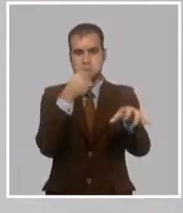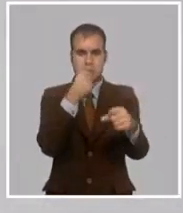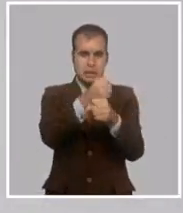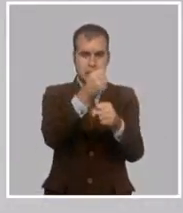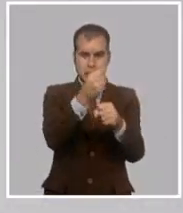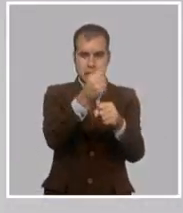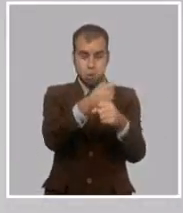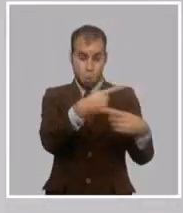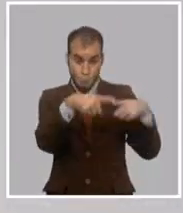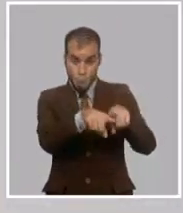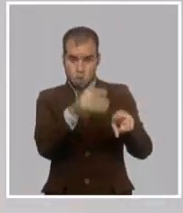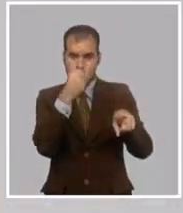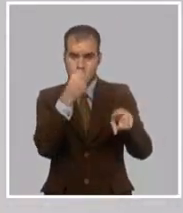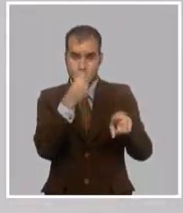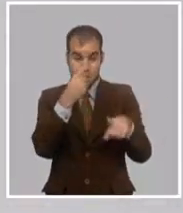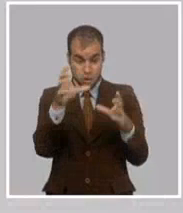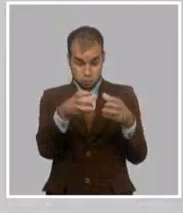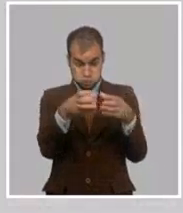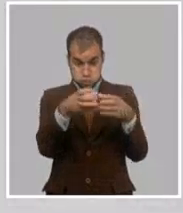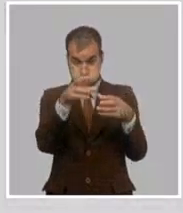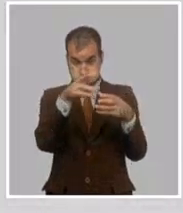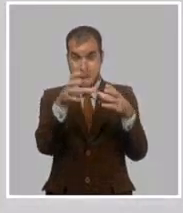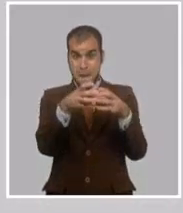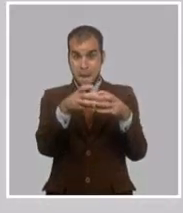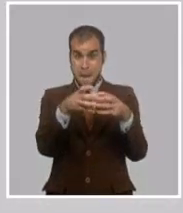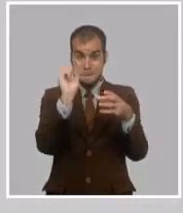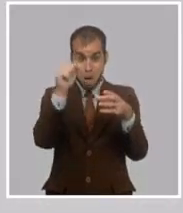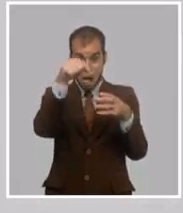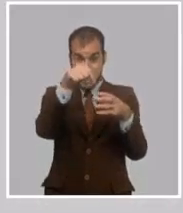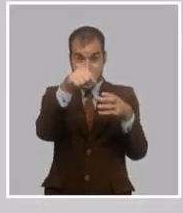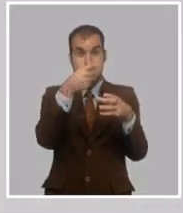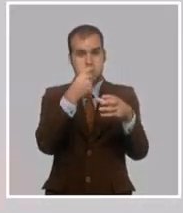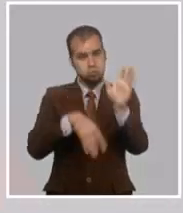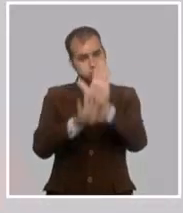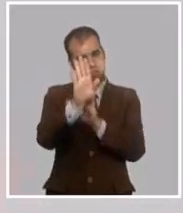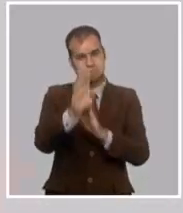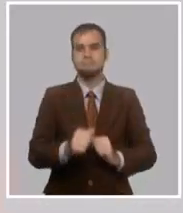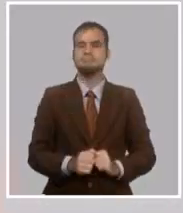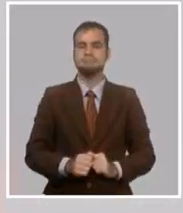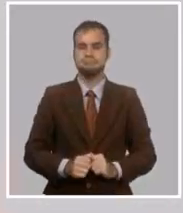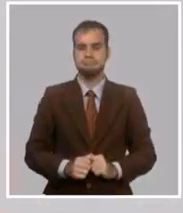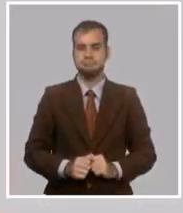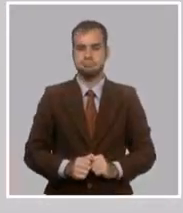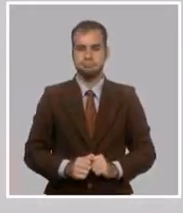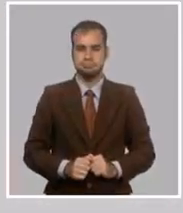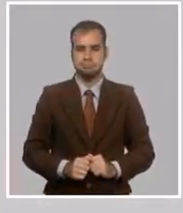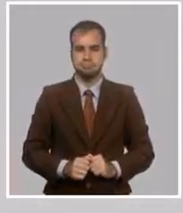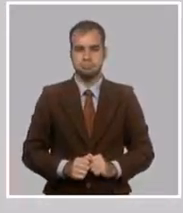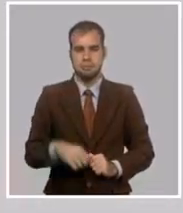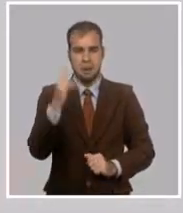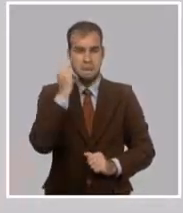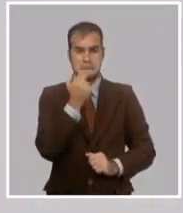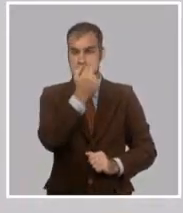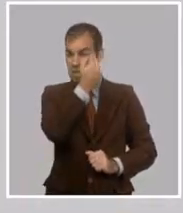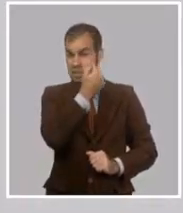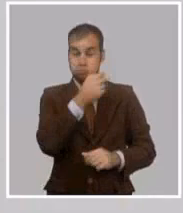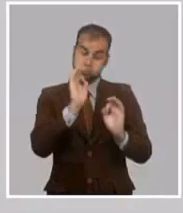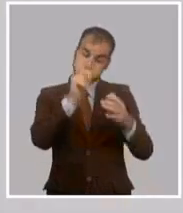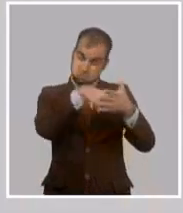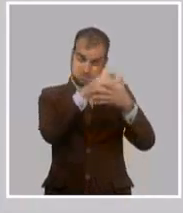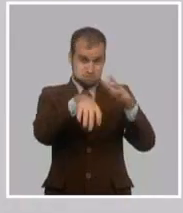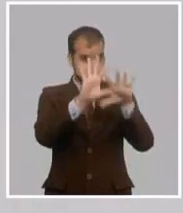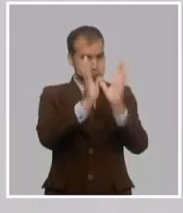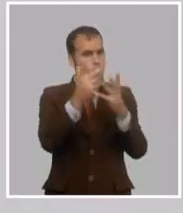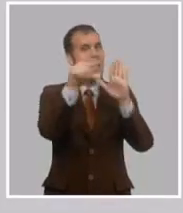partido. Se crea un cuerpo de consejo en cada localidad. El partido realmente la pensó muy bien para esos estatutos del